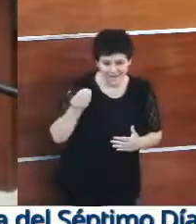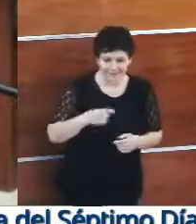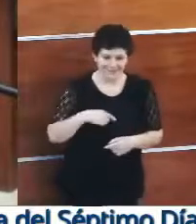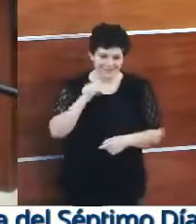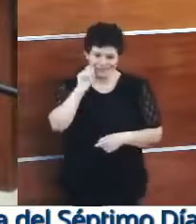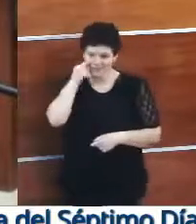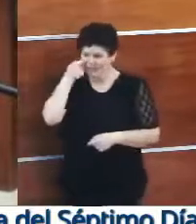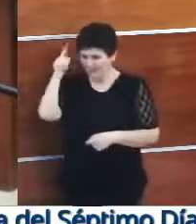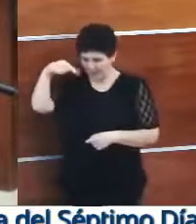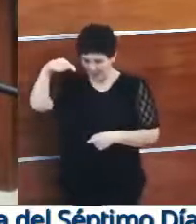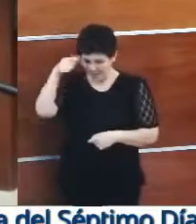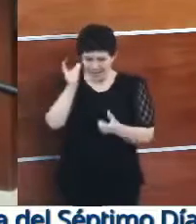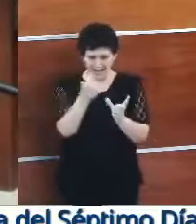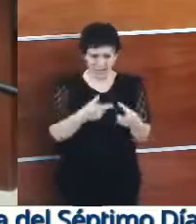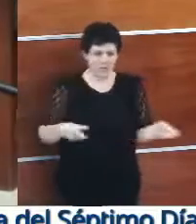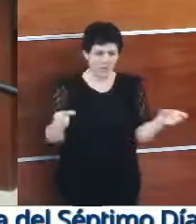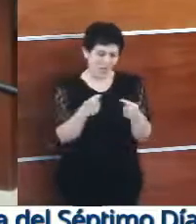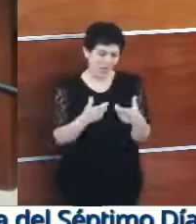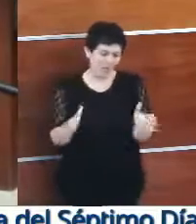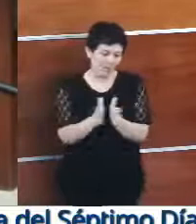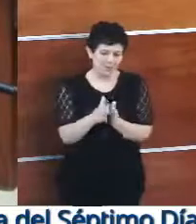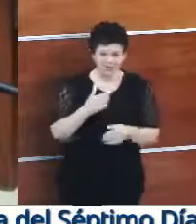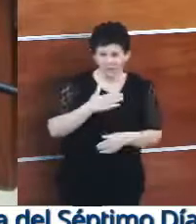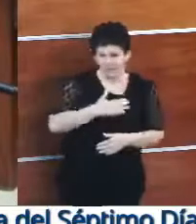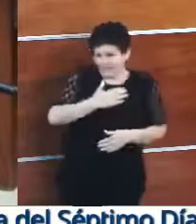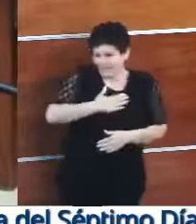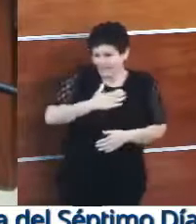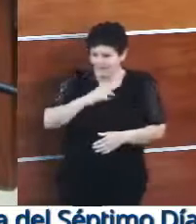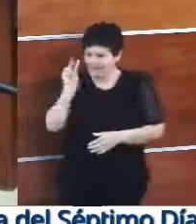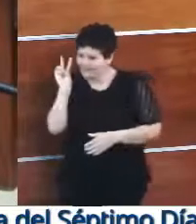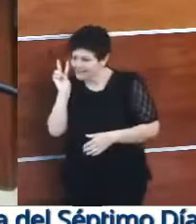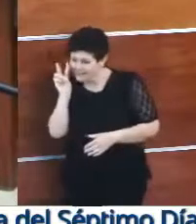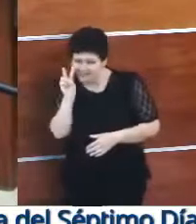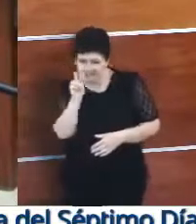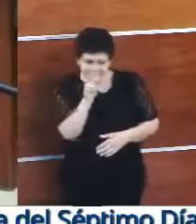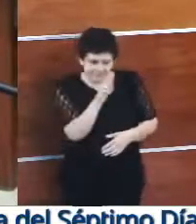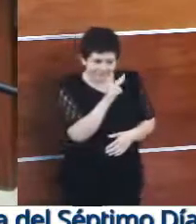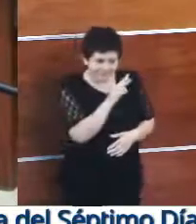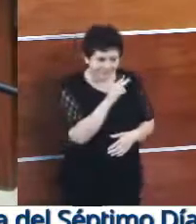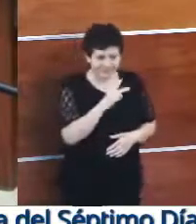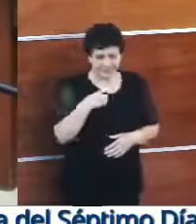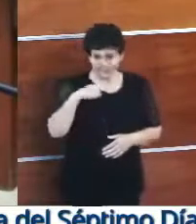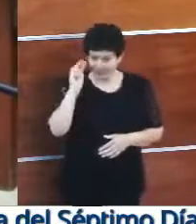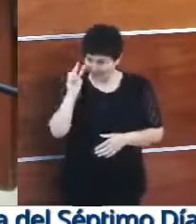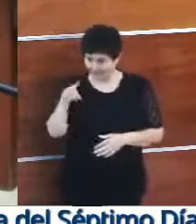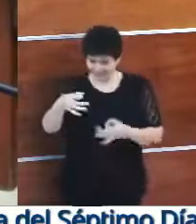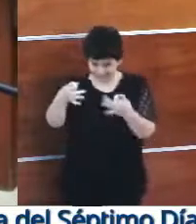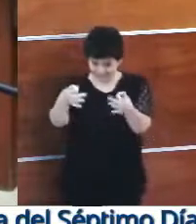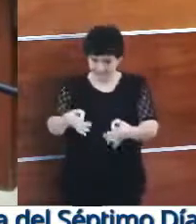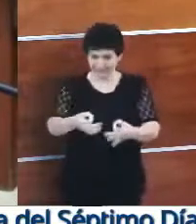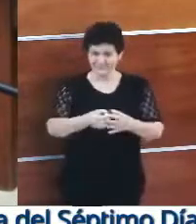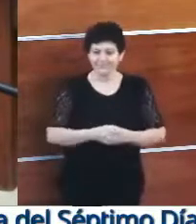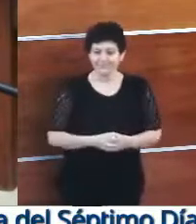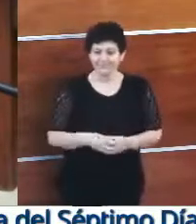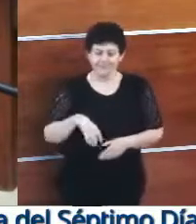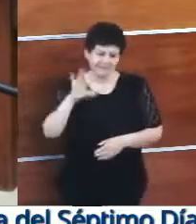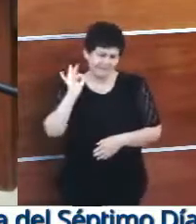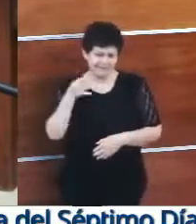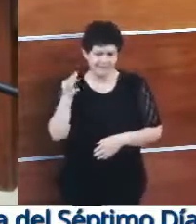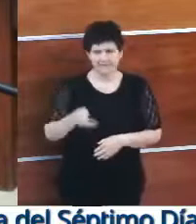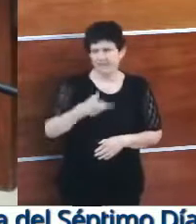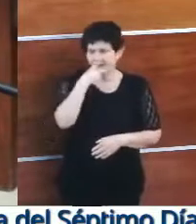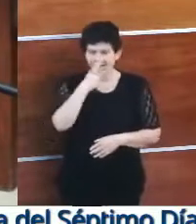Qué lindo estar juntos. Yo realmente disfruto de verlos, ver sus rostros, ver que están bien, saber que el Señor